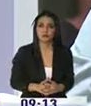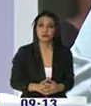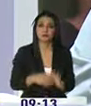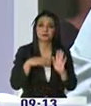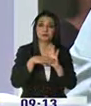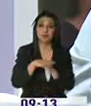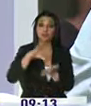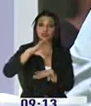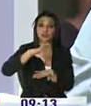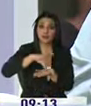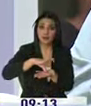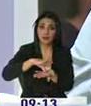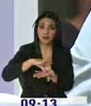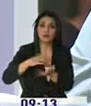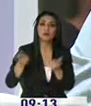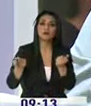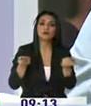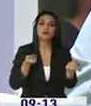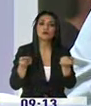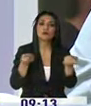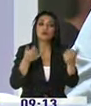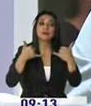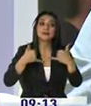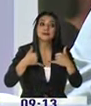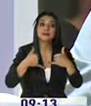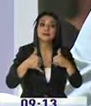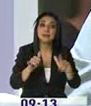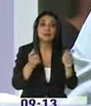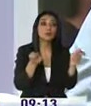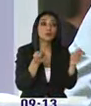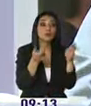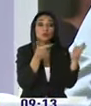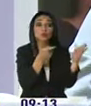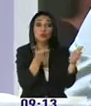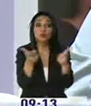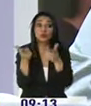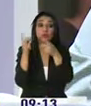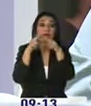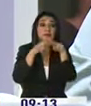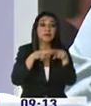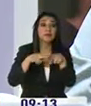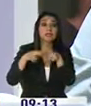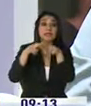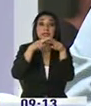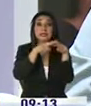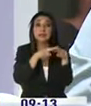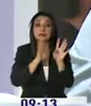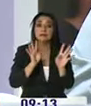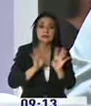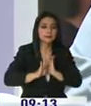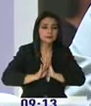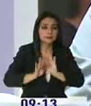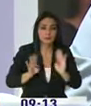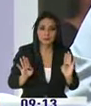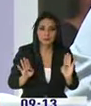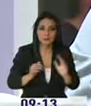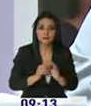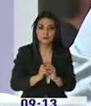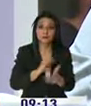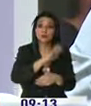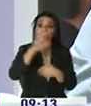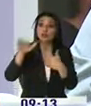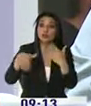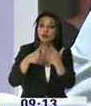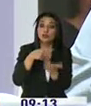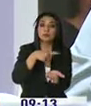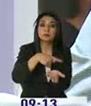Banco Central va a seguir controlando, regulando, monitoreando, haciendo la liquidación, la compensación de todos los